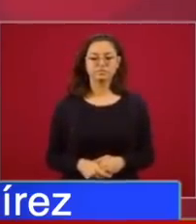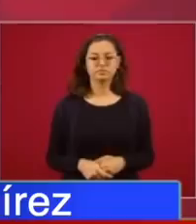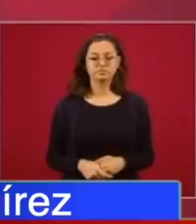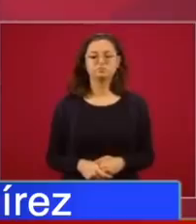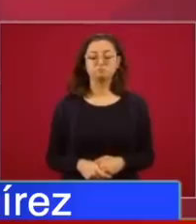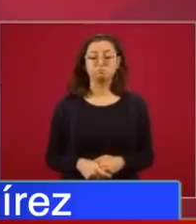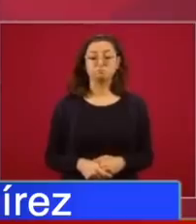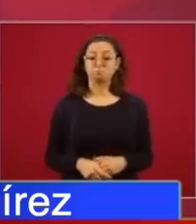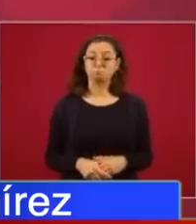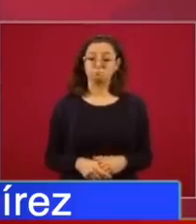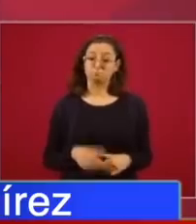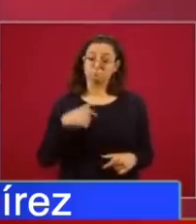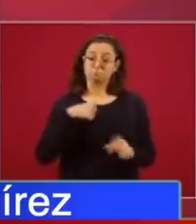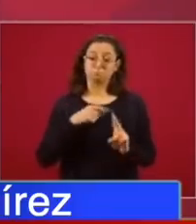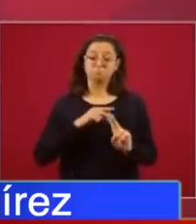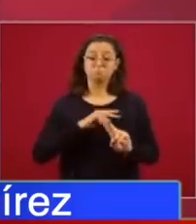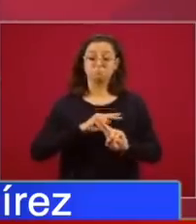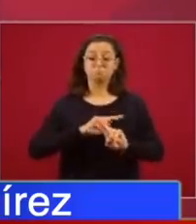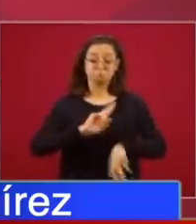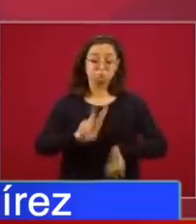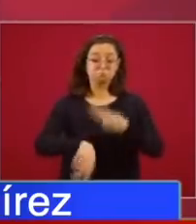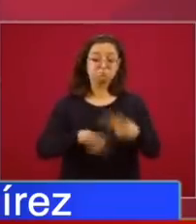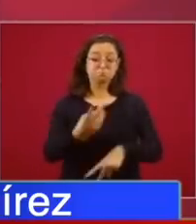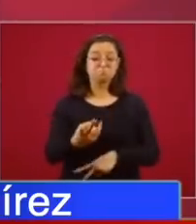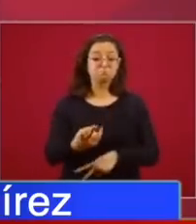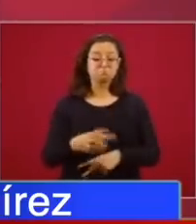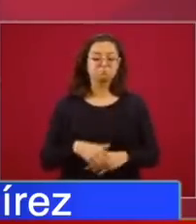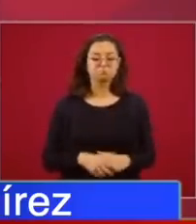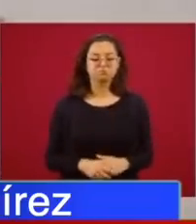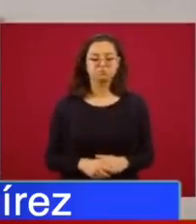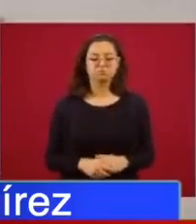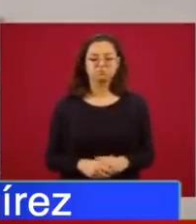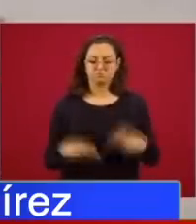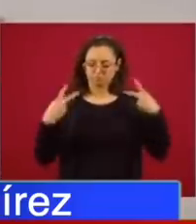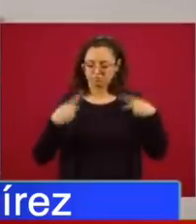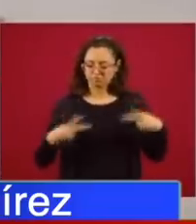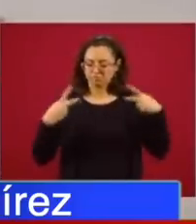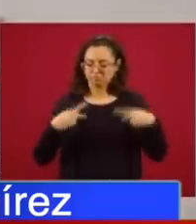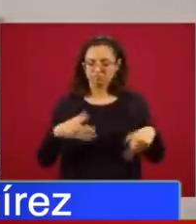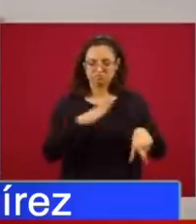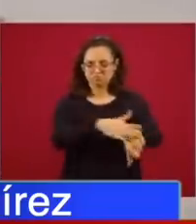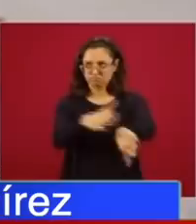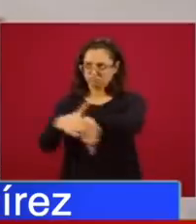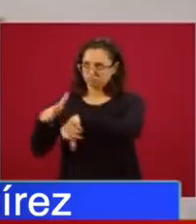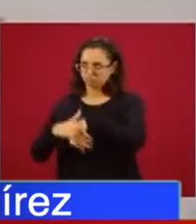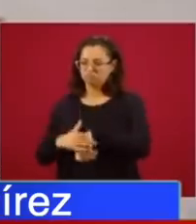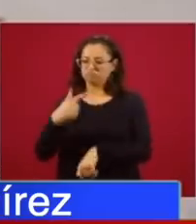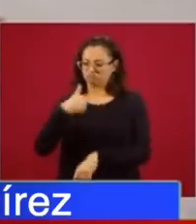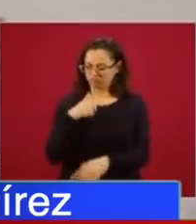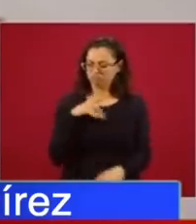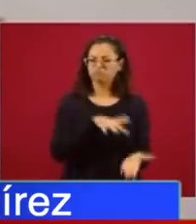Por eso voy. Y apoyar a la gente